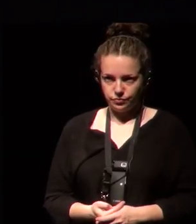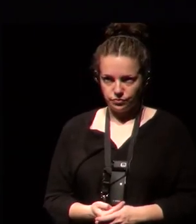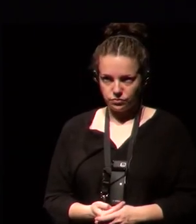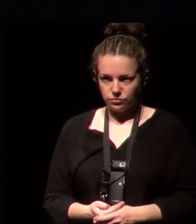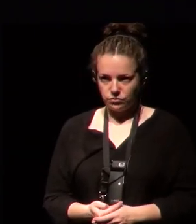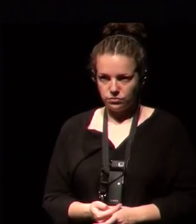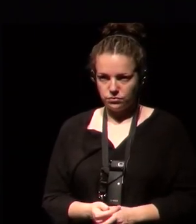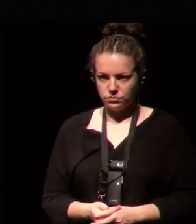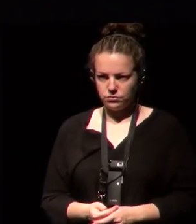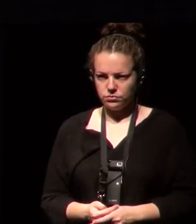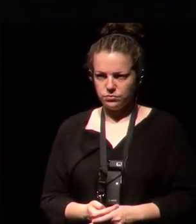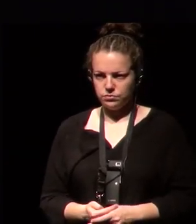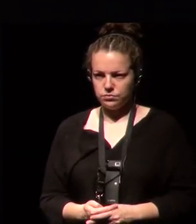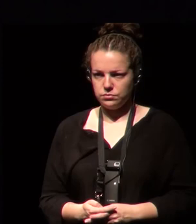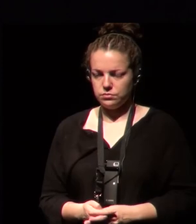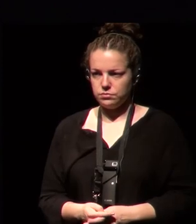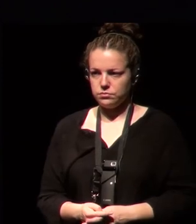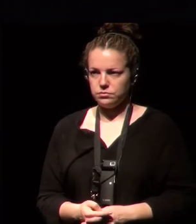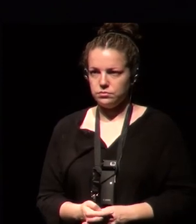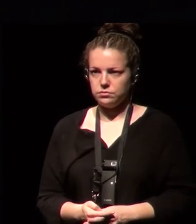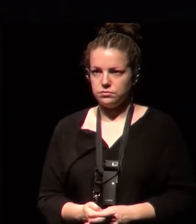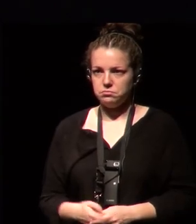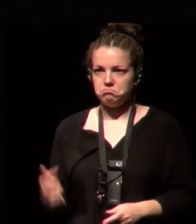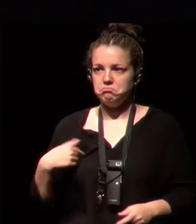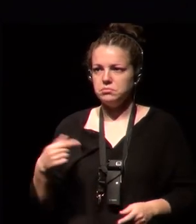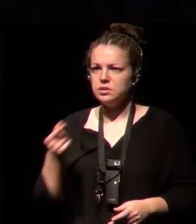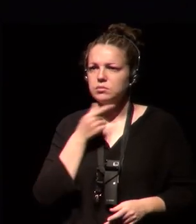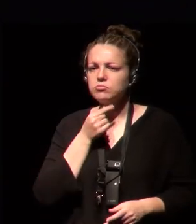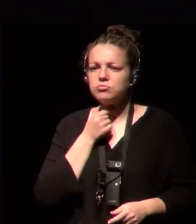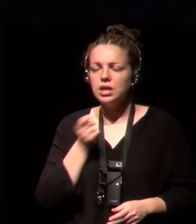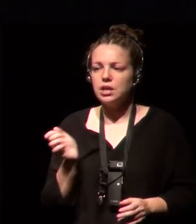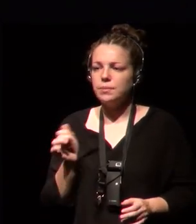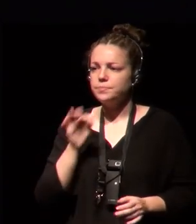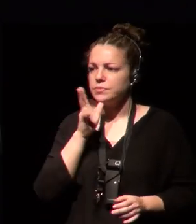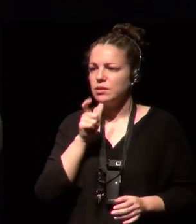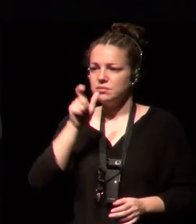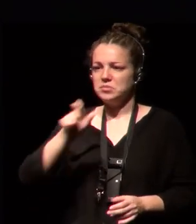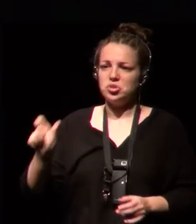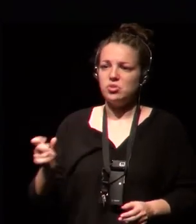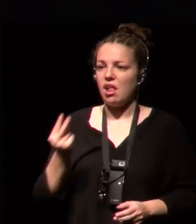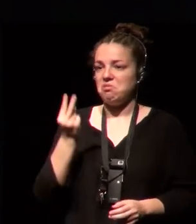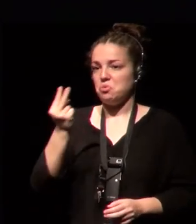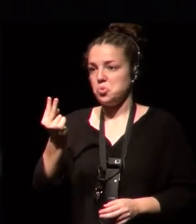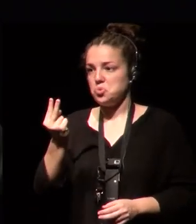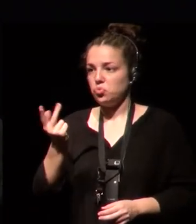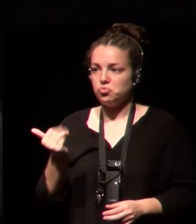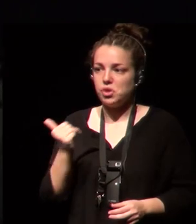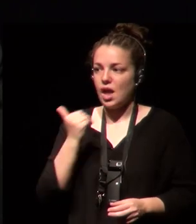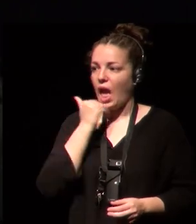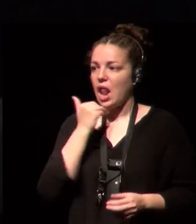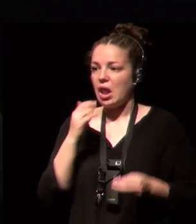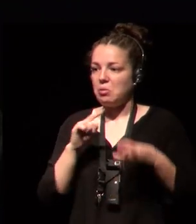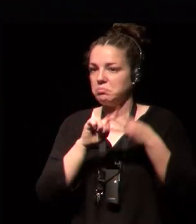urgencies. Me gustaría que hubiera un par de personas que dijeran esas tres urgencias, estos tres temas